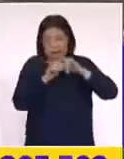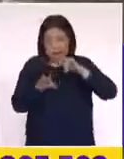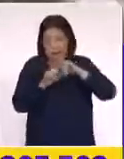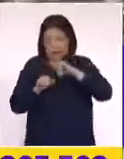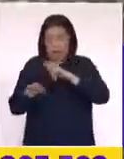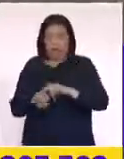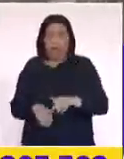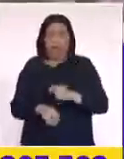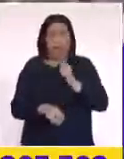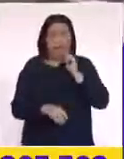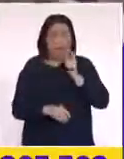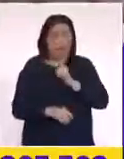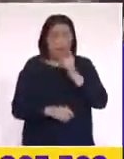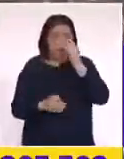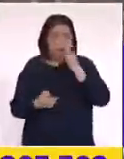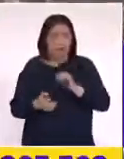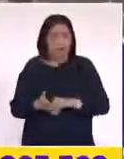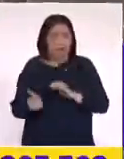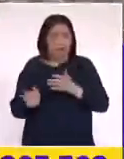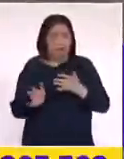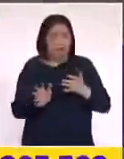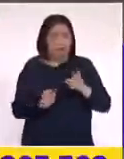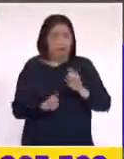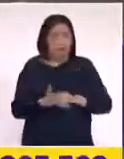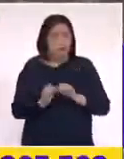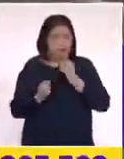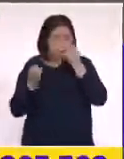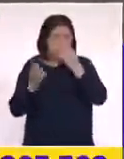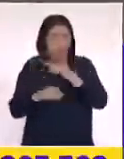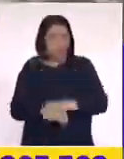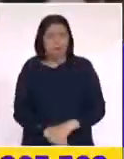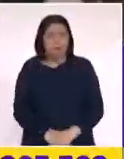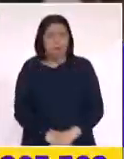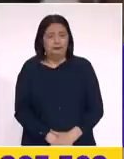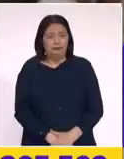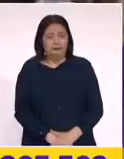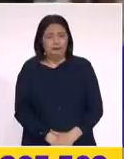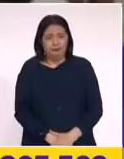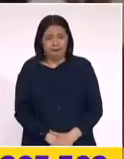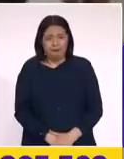los ucranianos no creen en la cifra de fallecidos que se reporta.